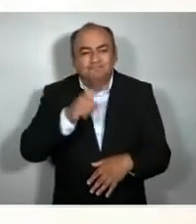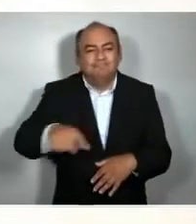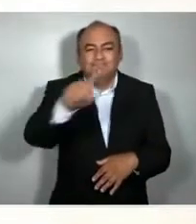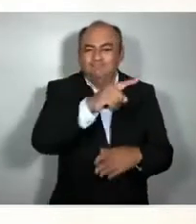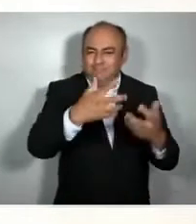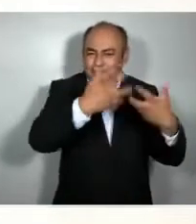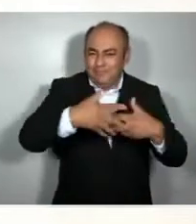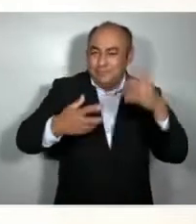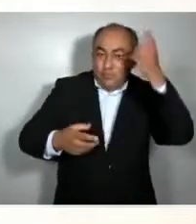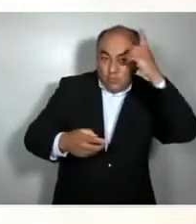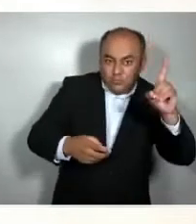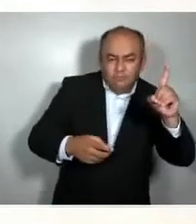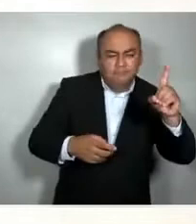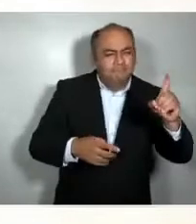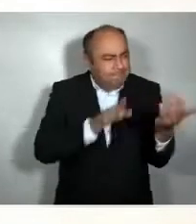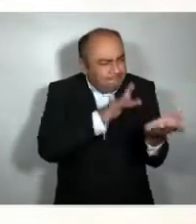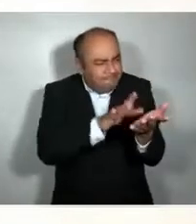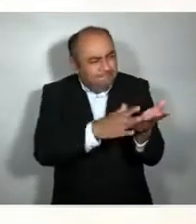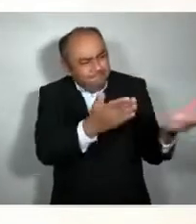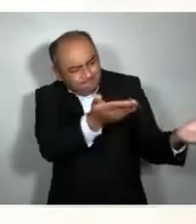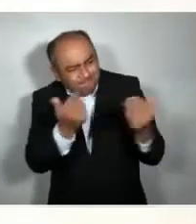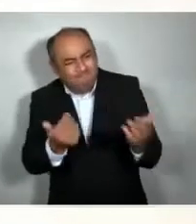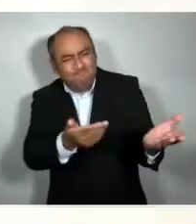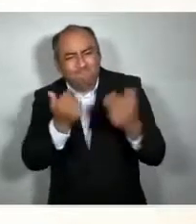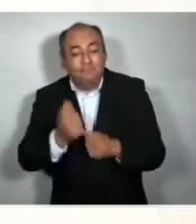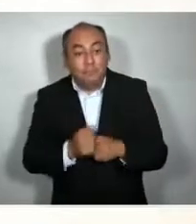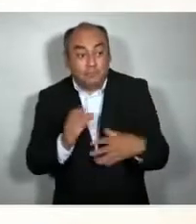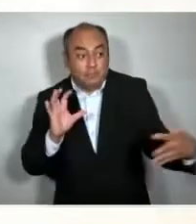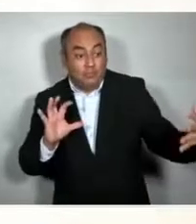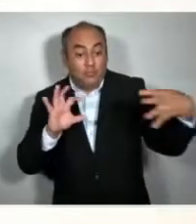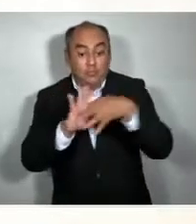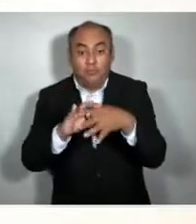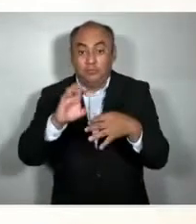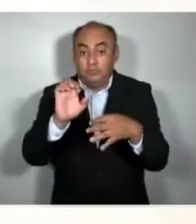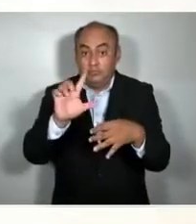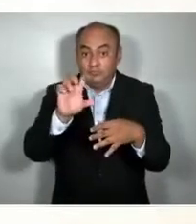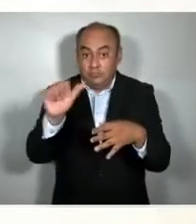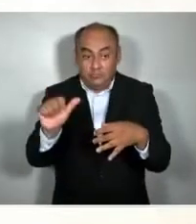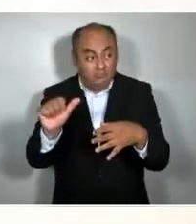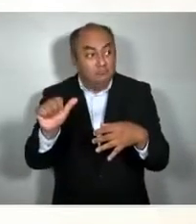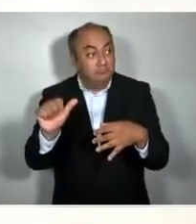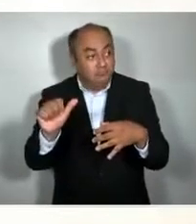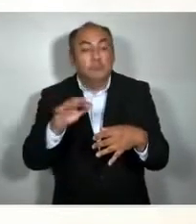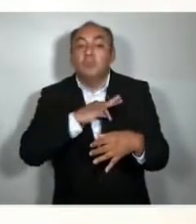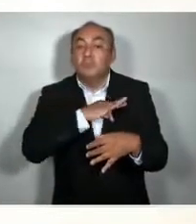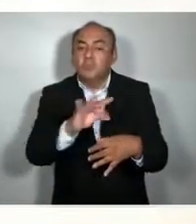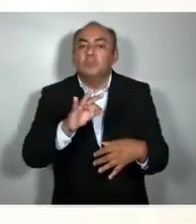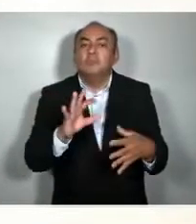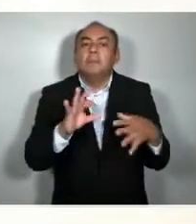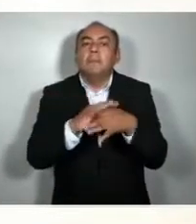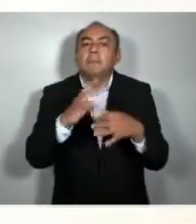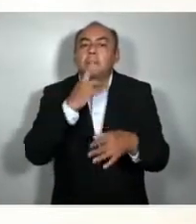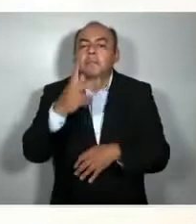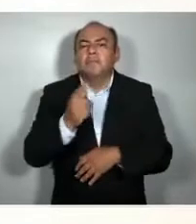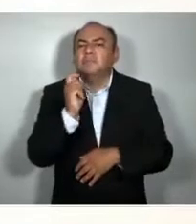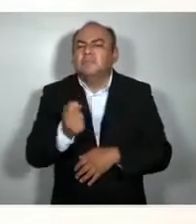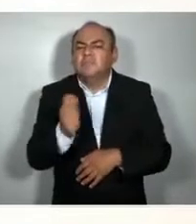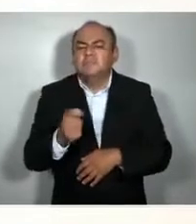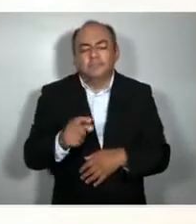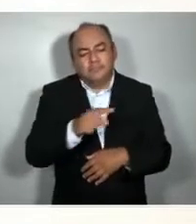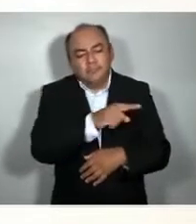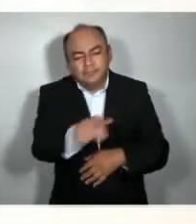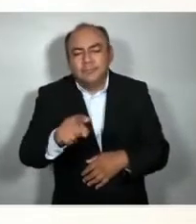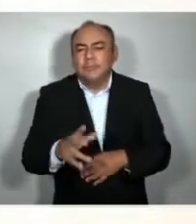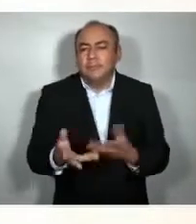empleadores. Adherirse a ELSA puede generar incentivos, tales como la posibilidad de mejores primas de riesgo